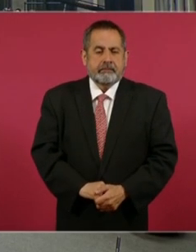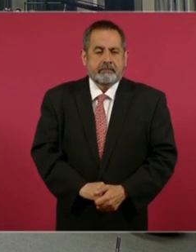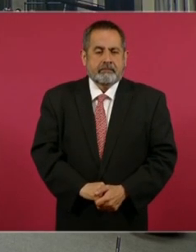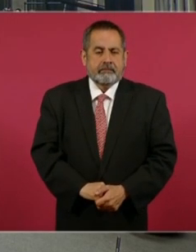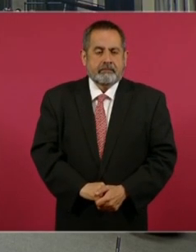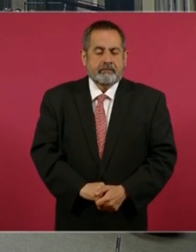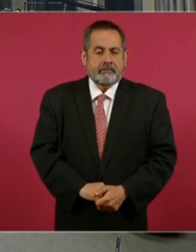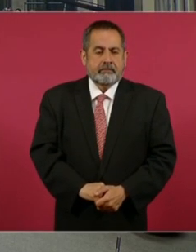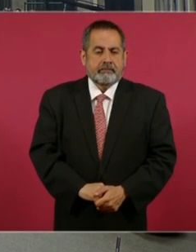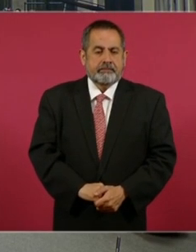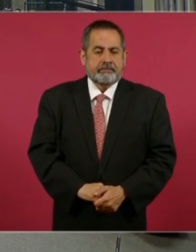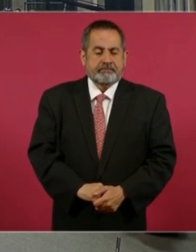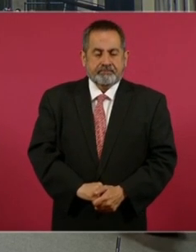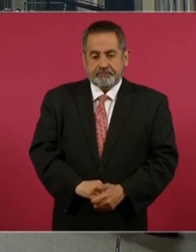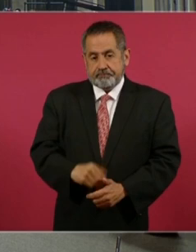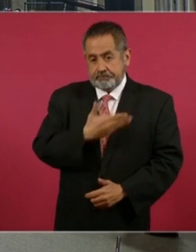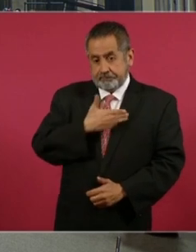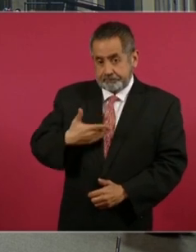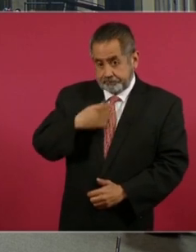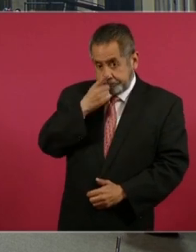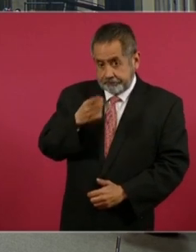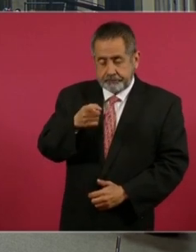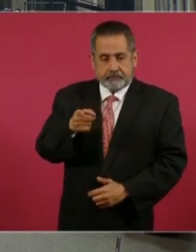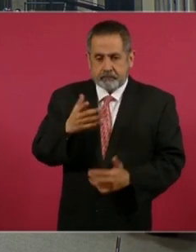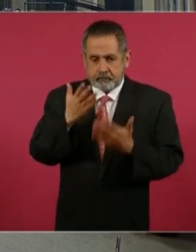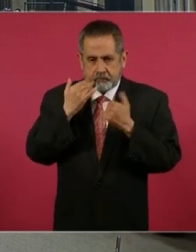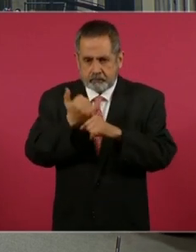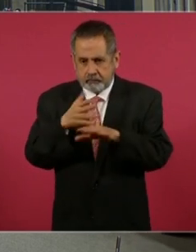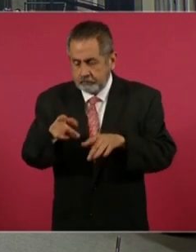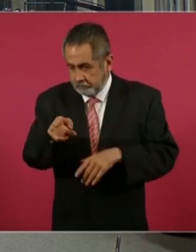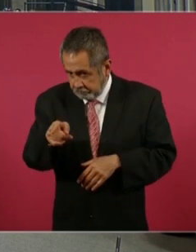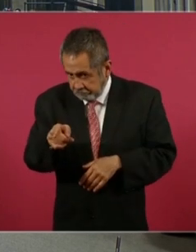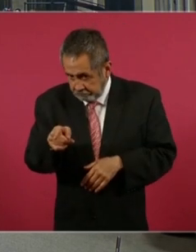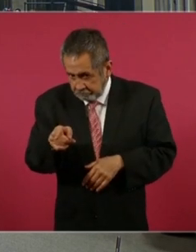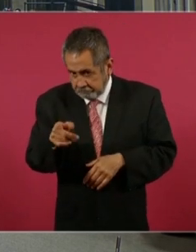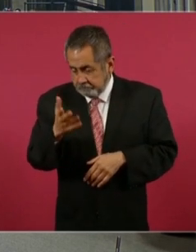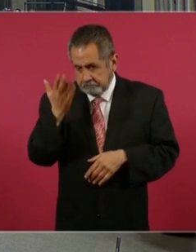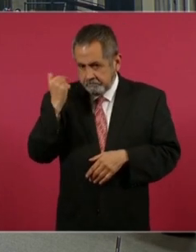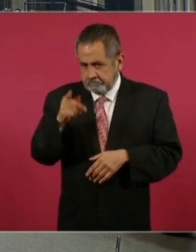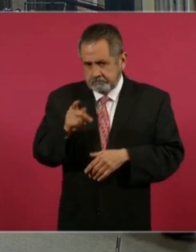No tengo la información realmente, voy a esperar.